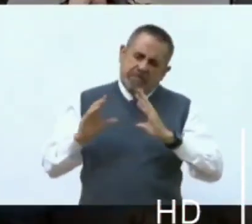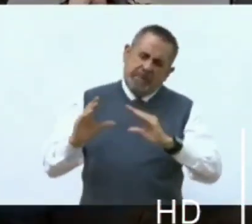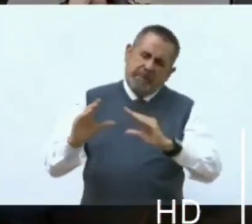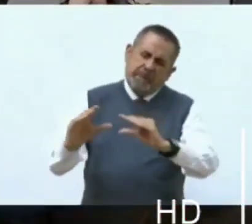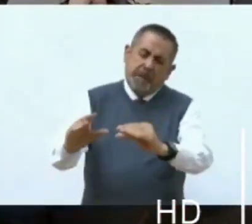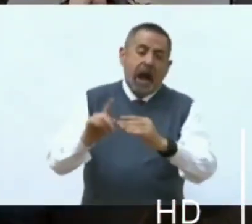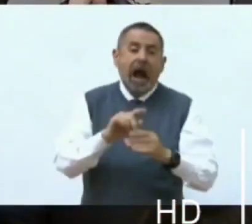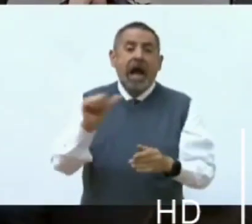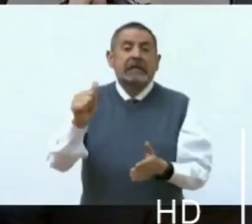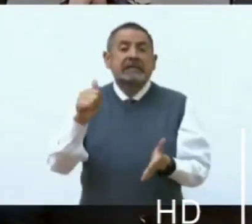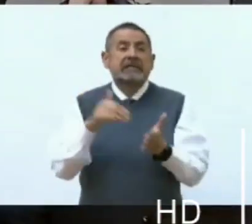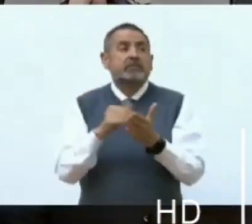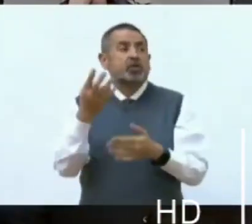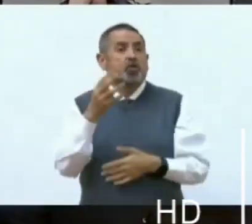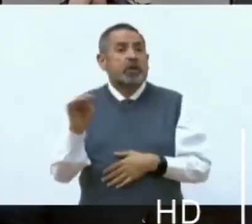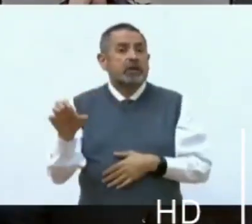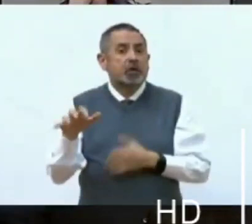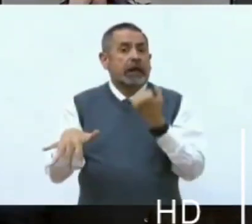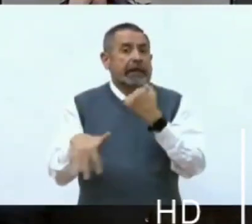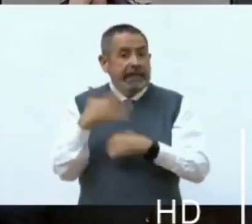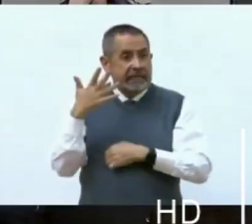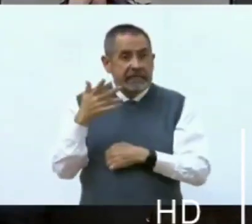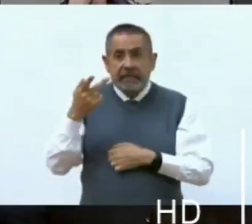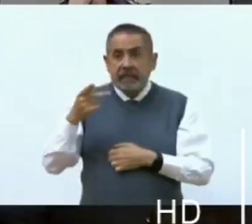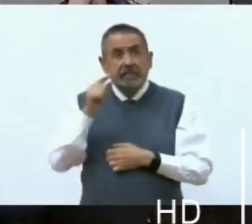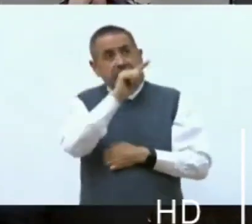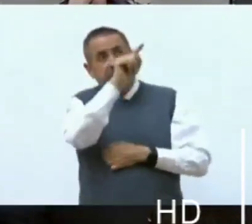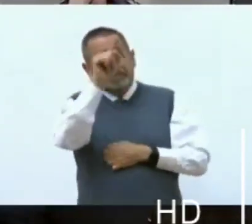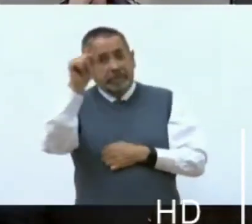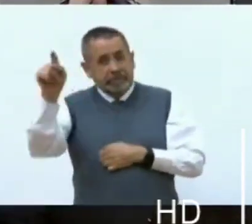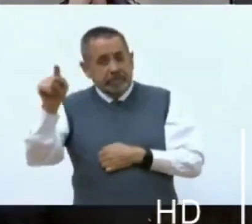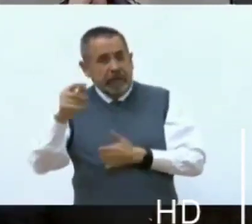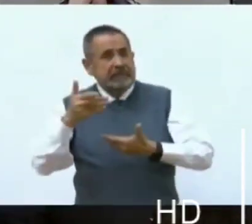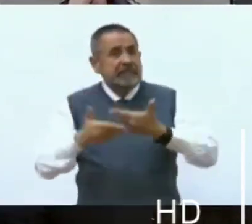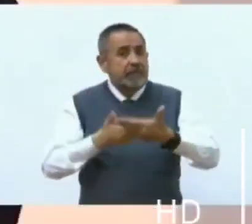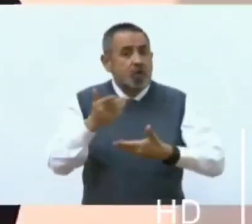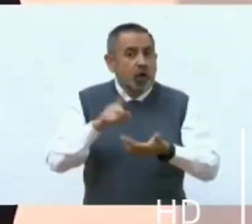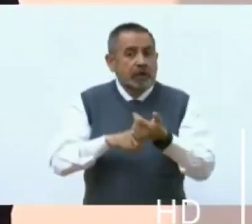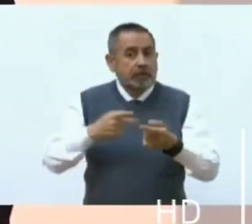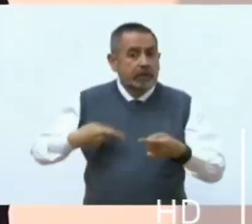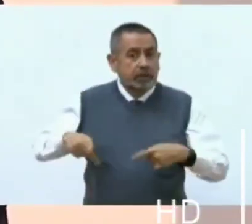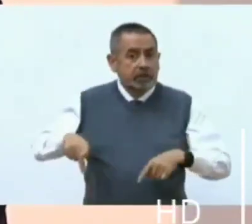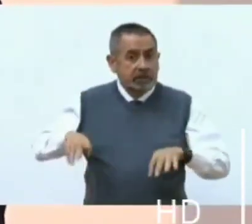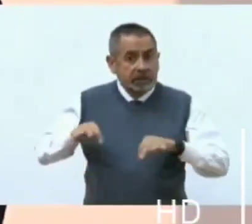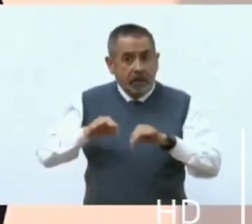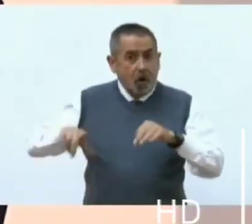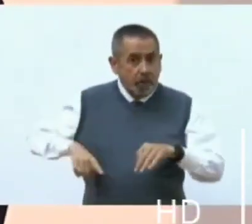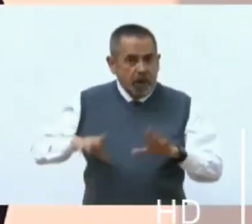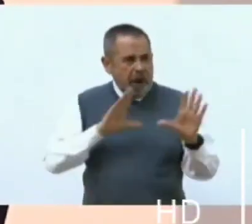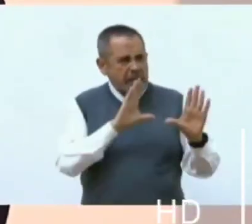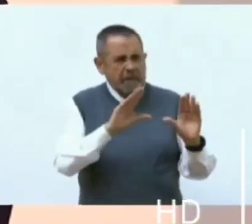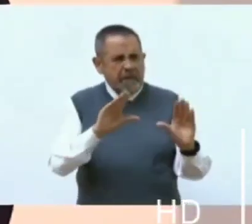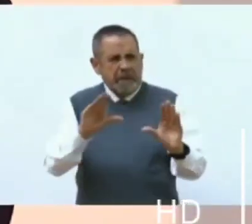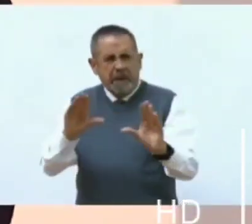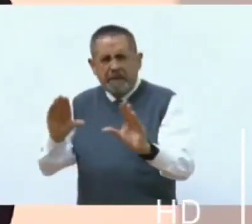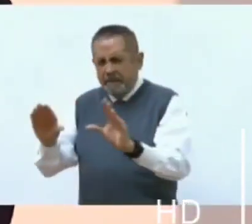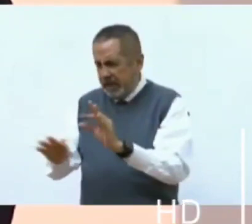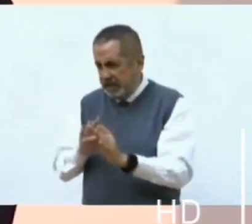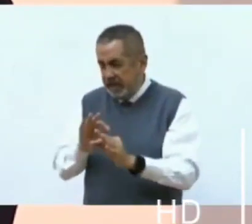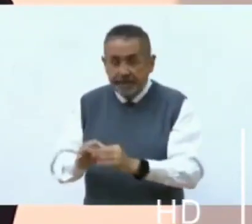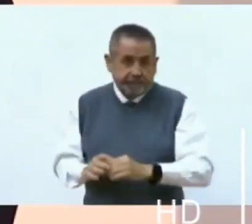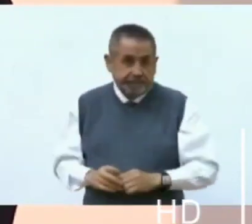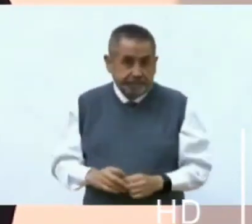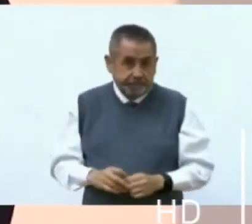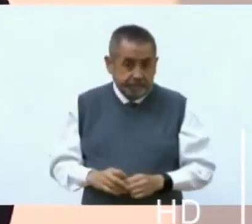a 6.915 sujetos servidores públicos. Al comienzo de esta administración